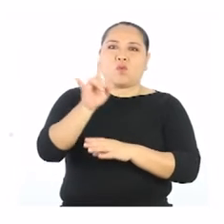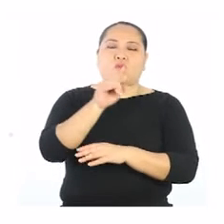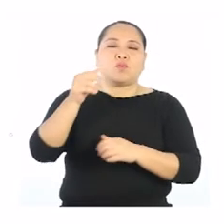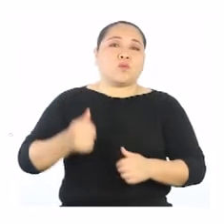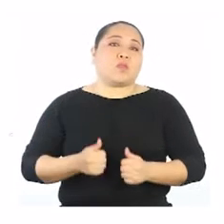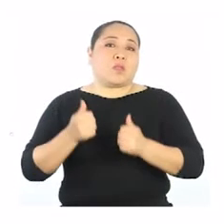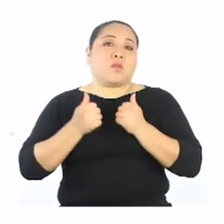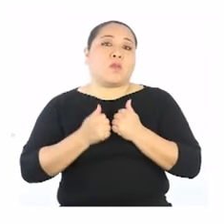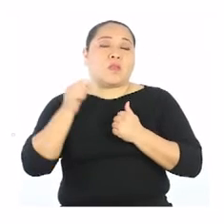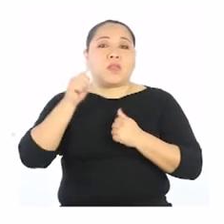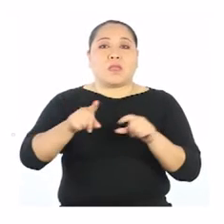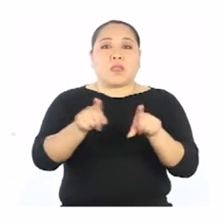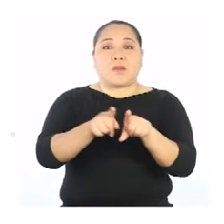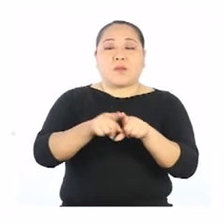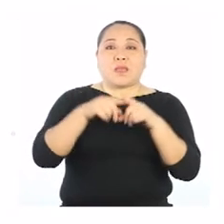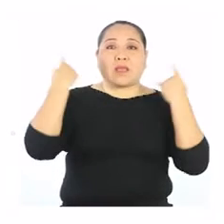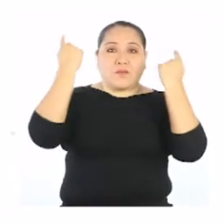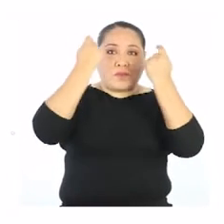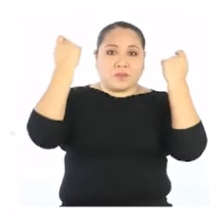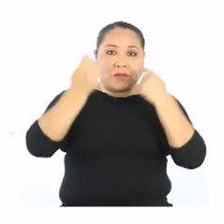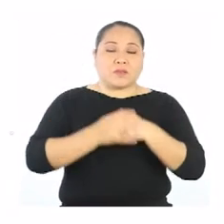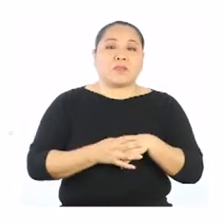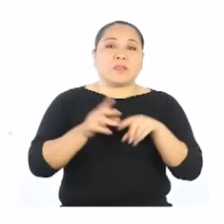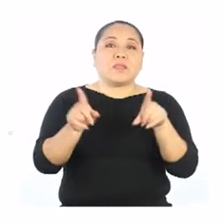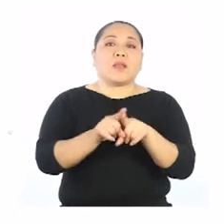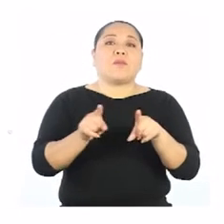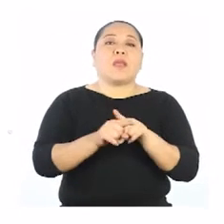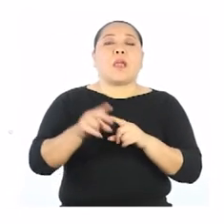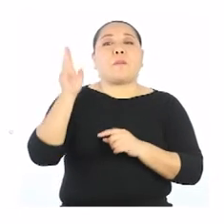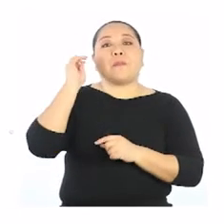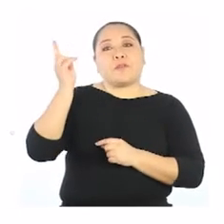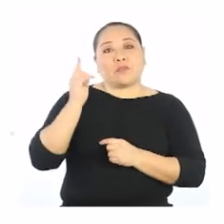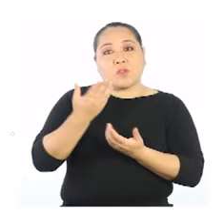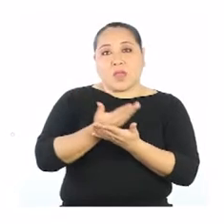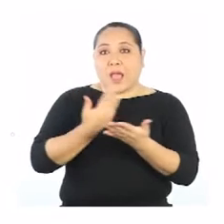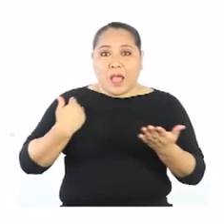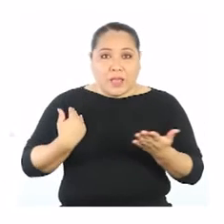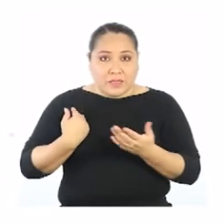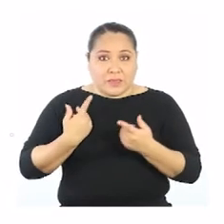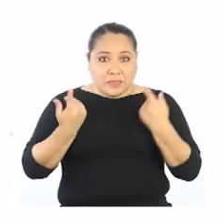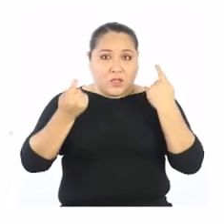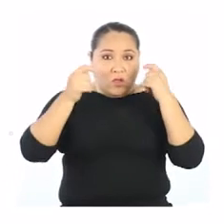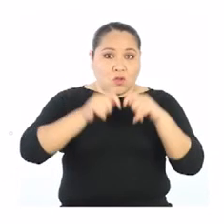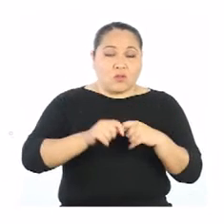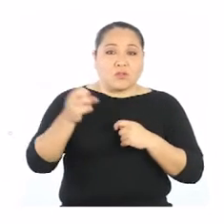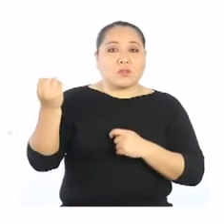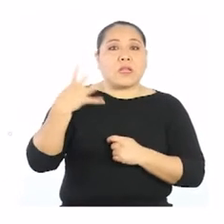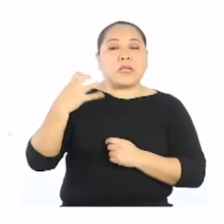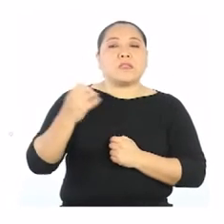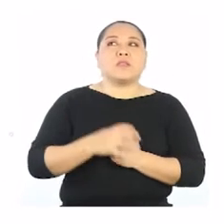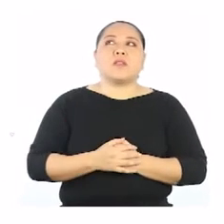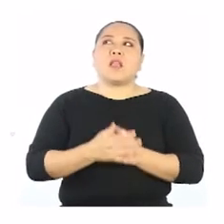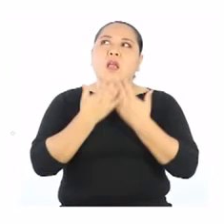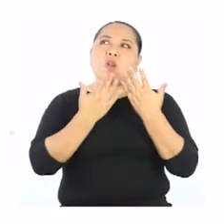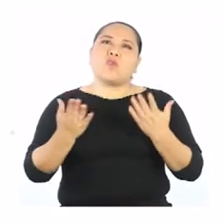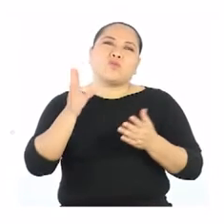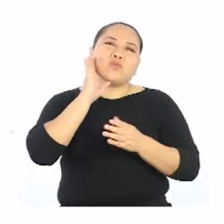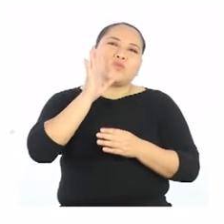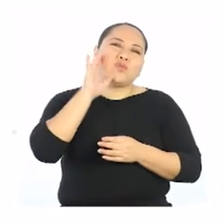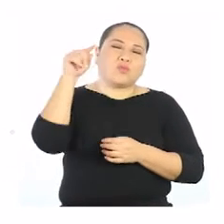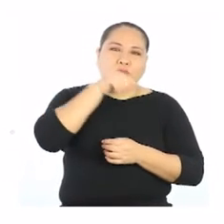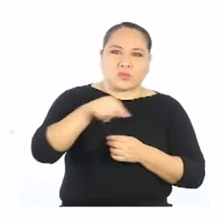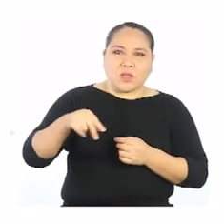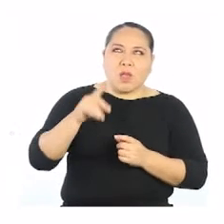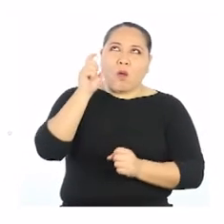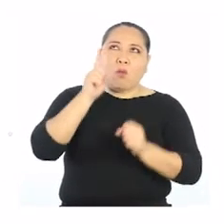su uso en nuestra vida y en las festividades. También el profesor, antes de la pausa, nos estaba hablando de los elementos